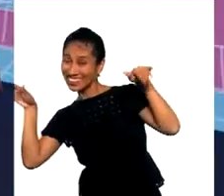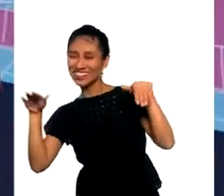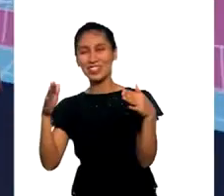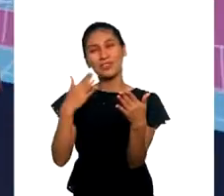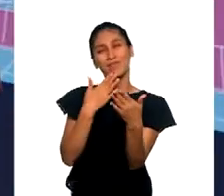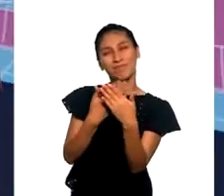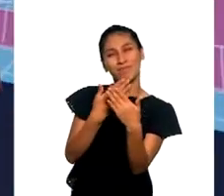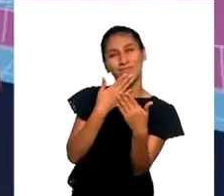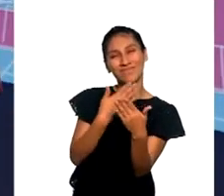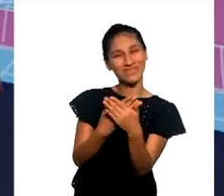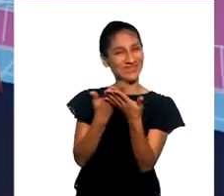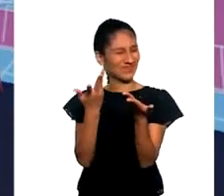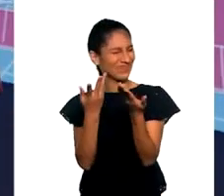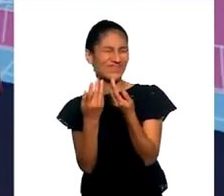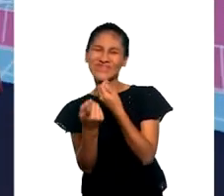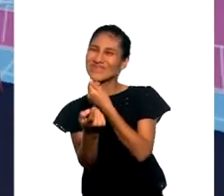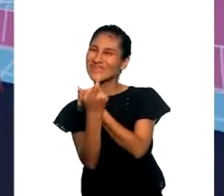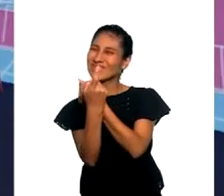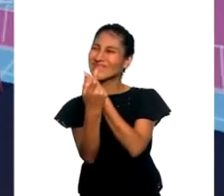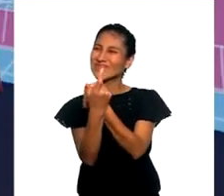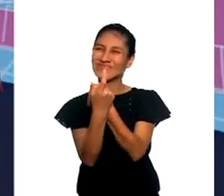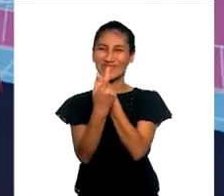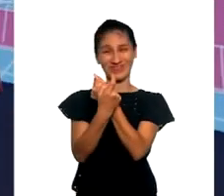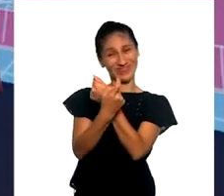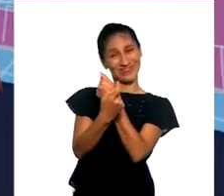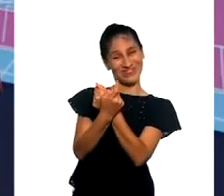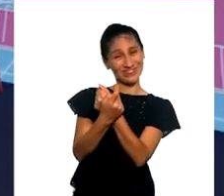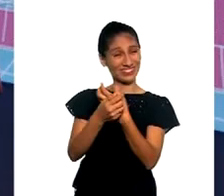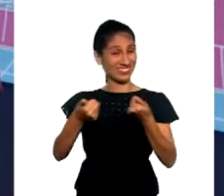gracias por tanto héctor gallo